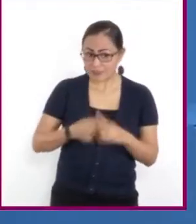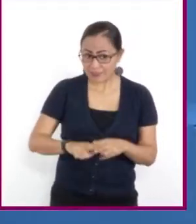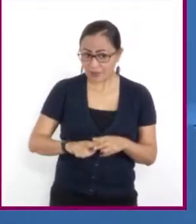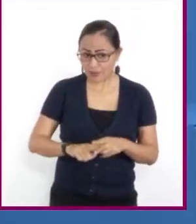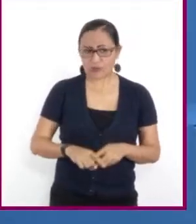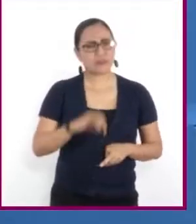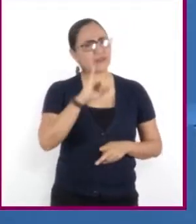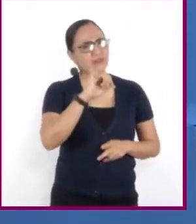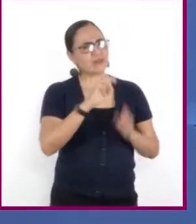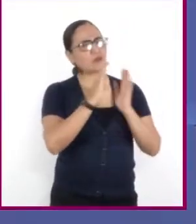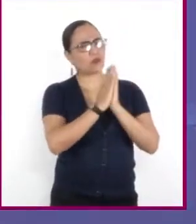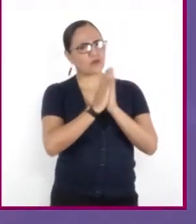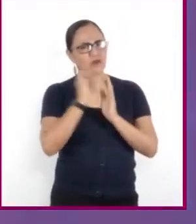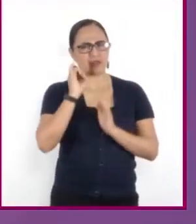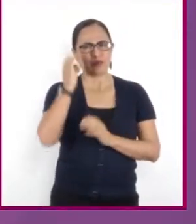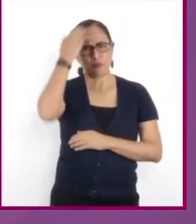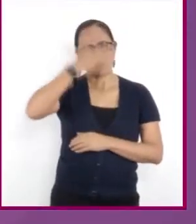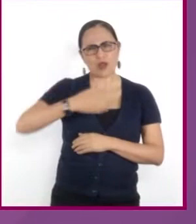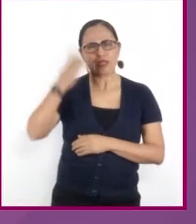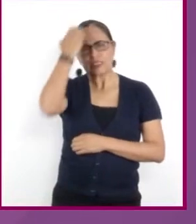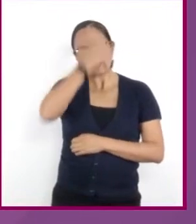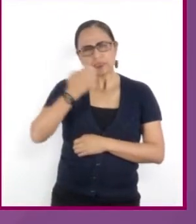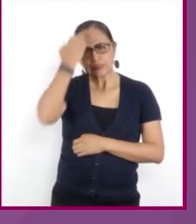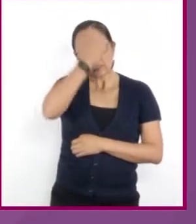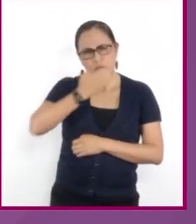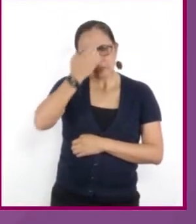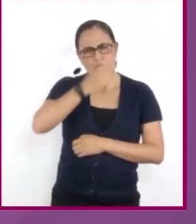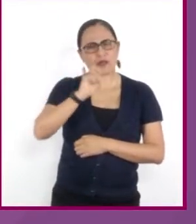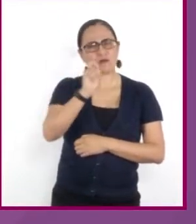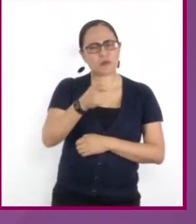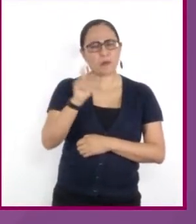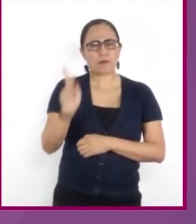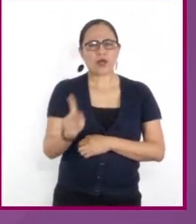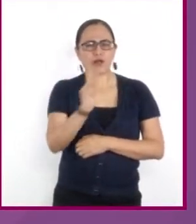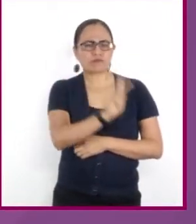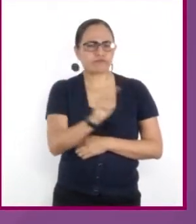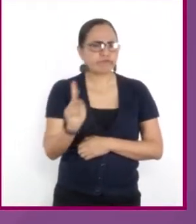¿podrías examinar estas imágenes y mencionar qué tienen en común?